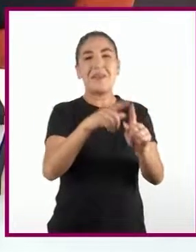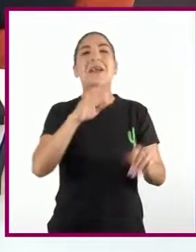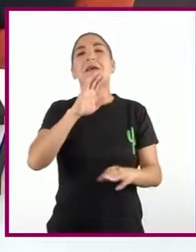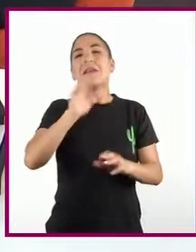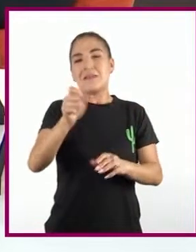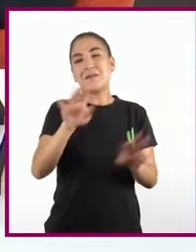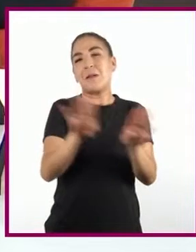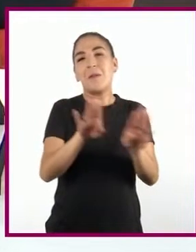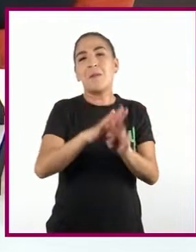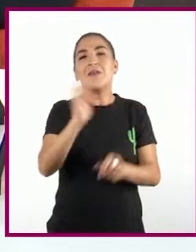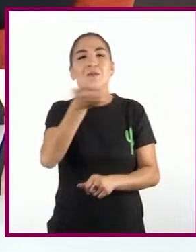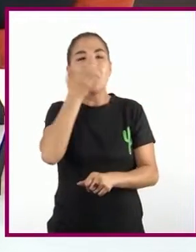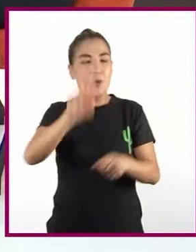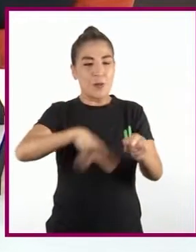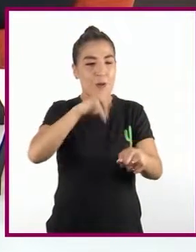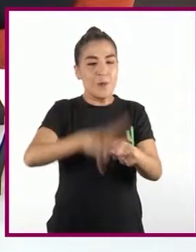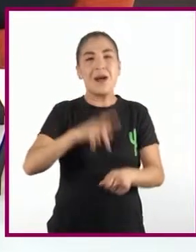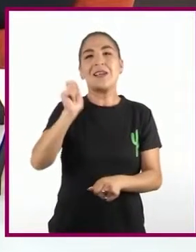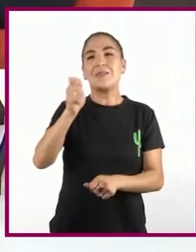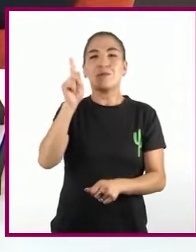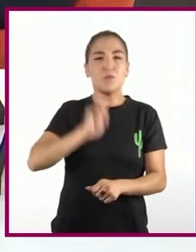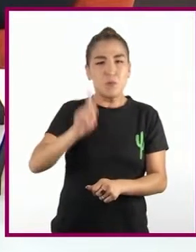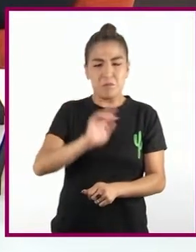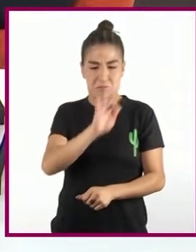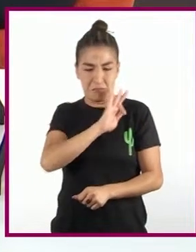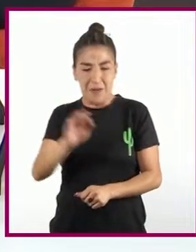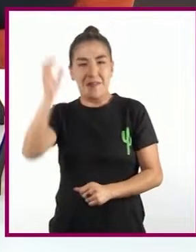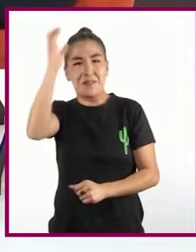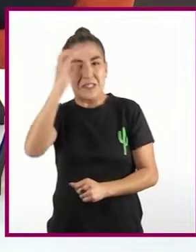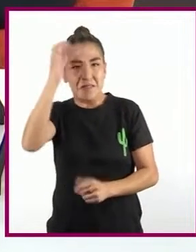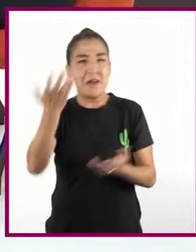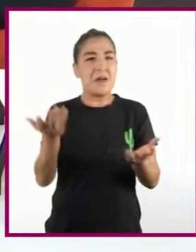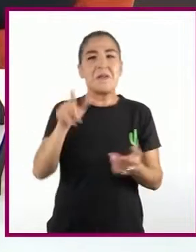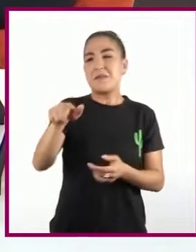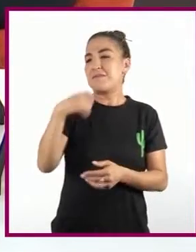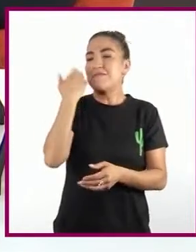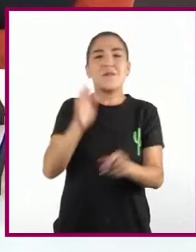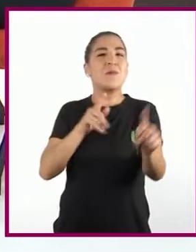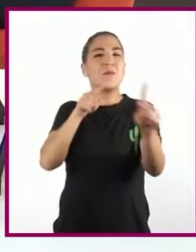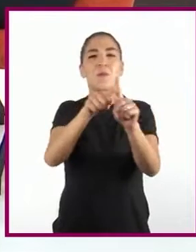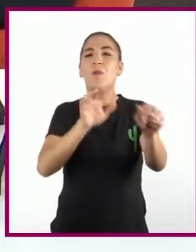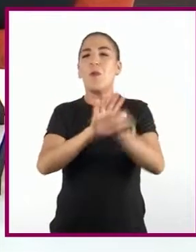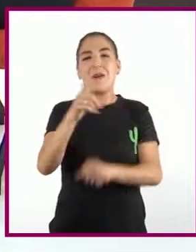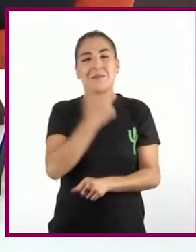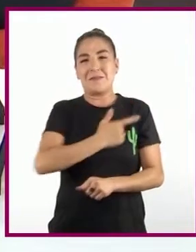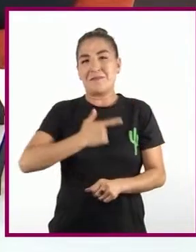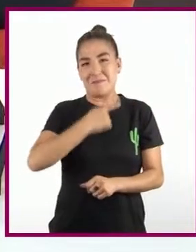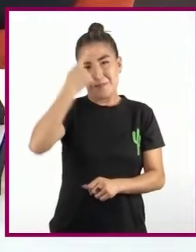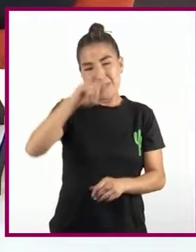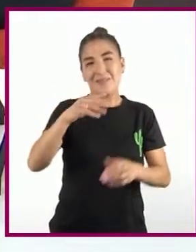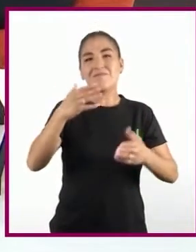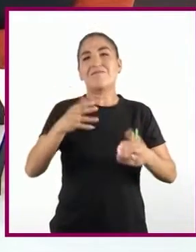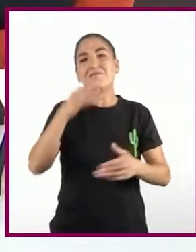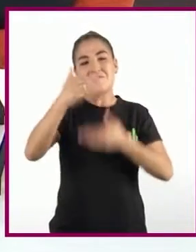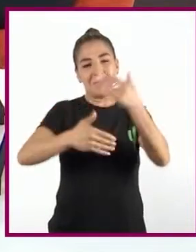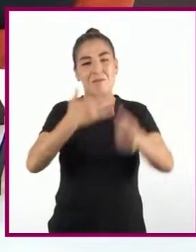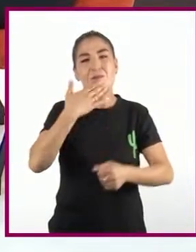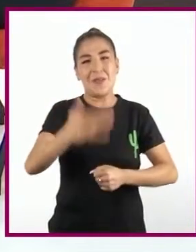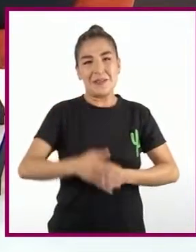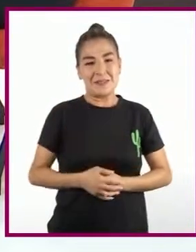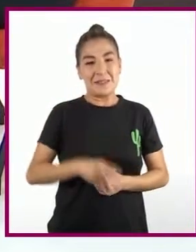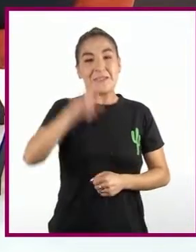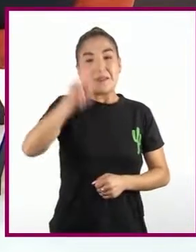que una mujer pueda realmente ser científica o ser lo que ella considere necesario para desarrollarse.